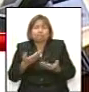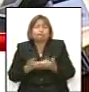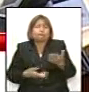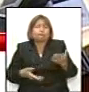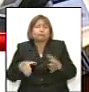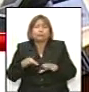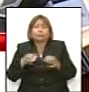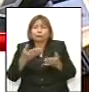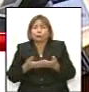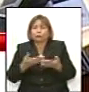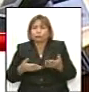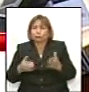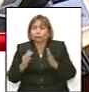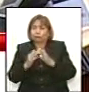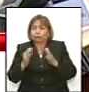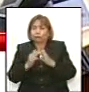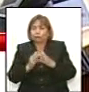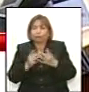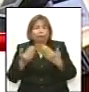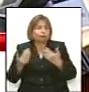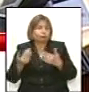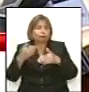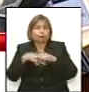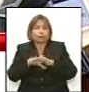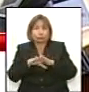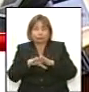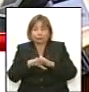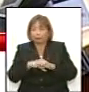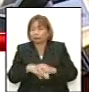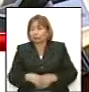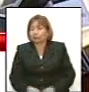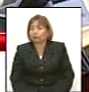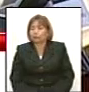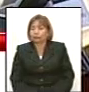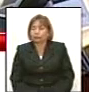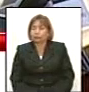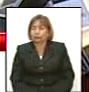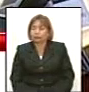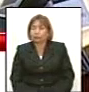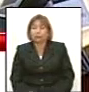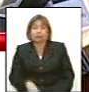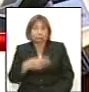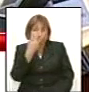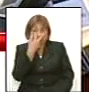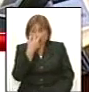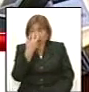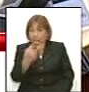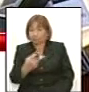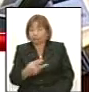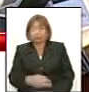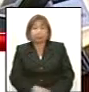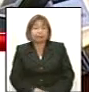varias de esas casas están incorporadas dentro de nuestro programa de inversiones, pero hay que mirar también